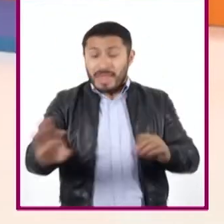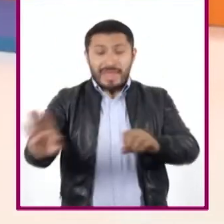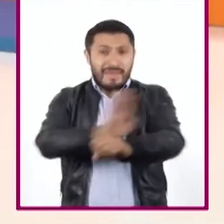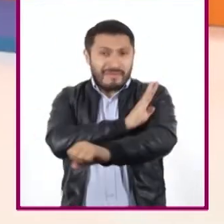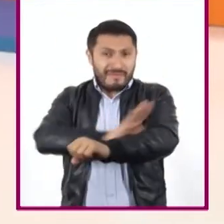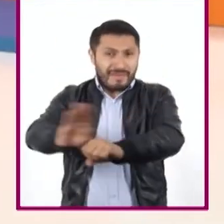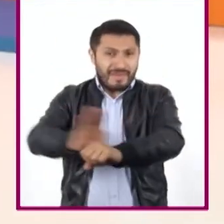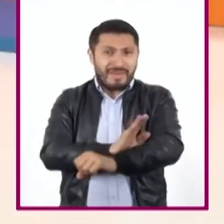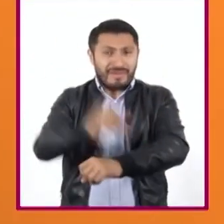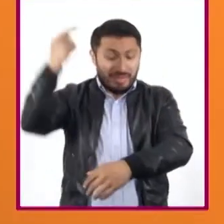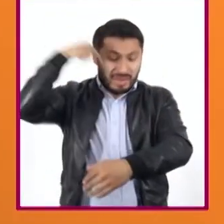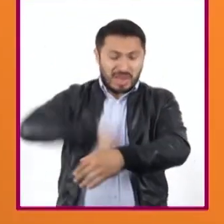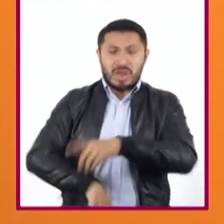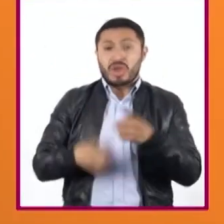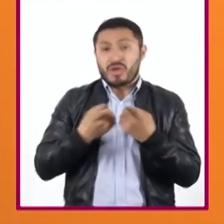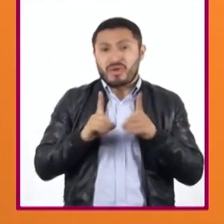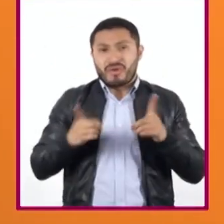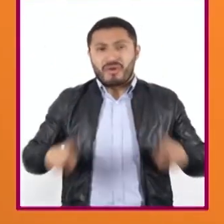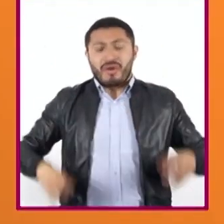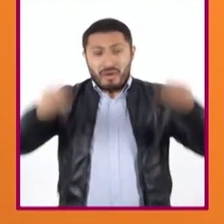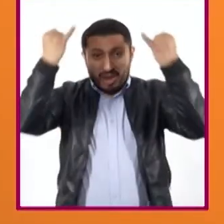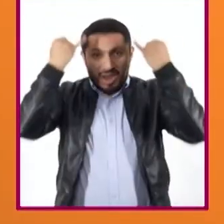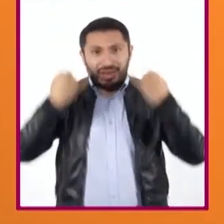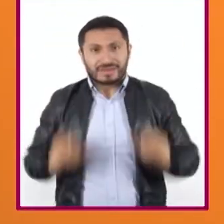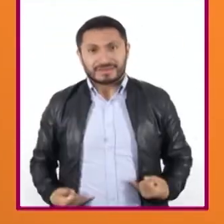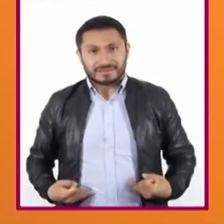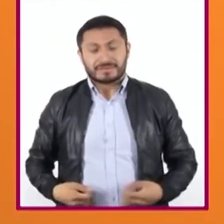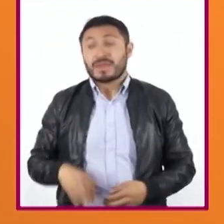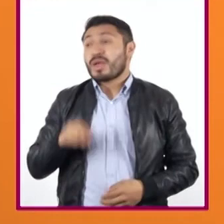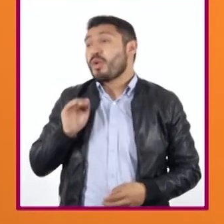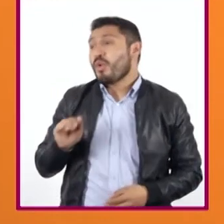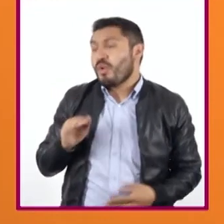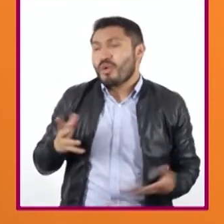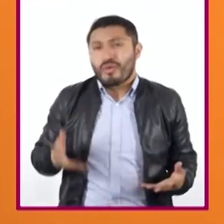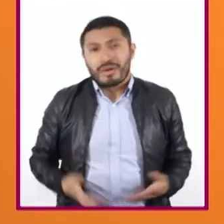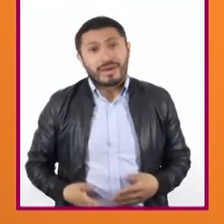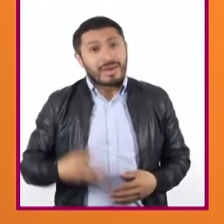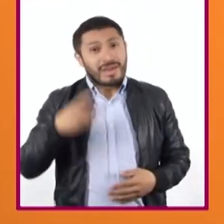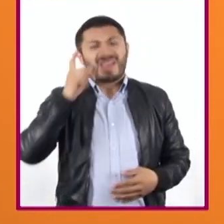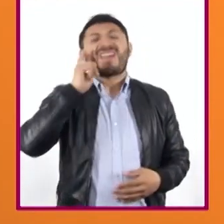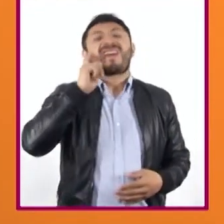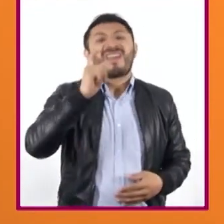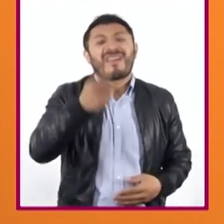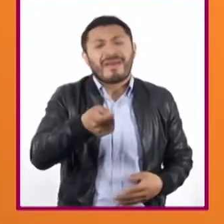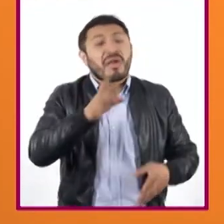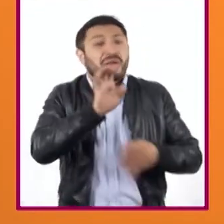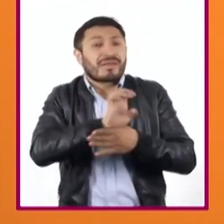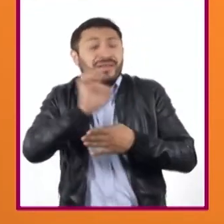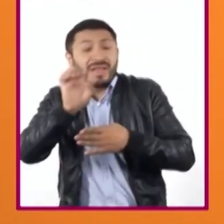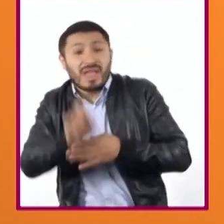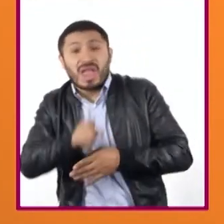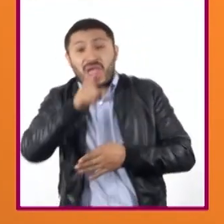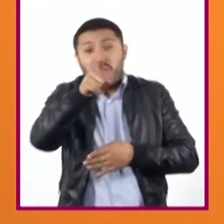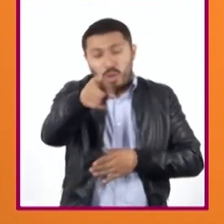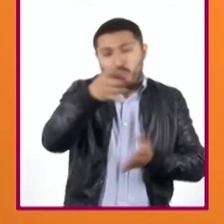de nuestro desarrollo personal. Nayeli, esto significa entonces que al tomar una decisión no